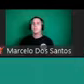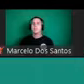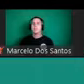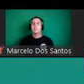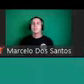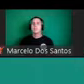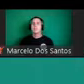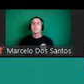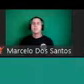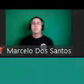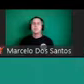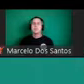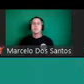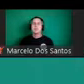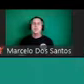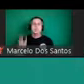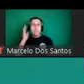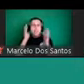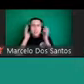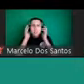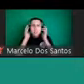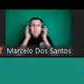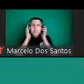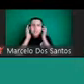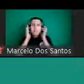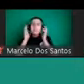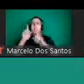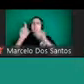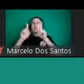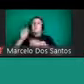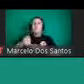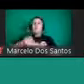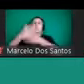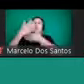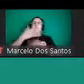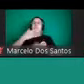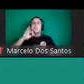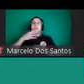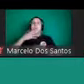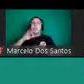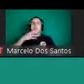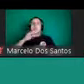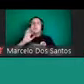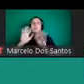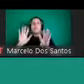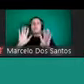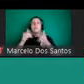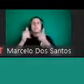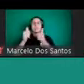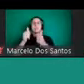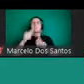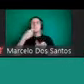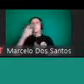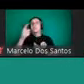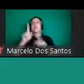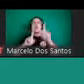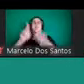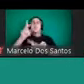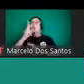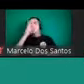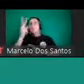Sí, a las órdenes. Yo después, al final de la presentación, les voy a dejar ahí mi número de mi correo también para los que quieran comunicarse sin